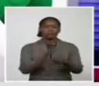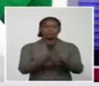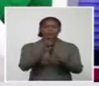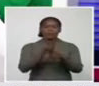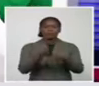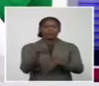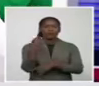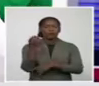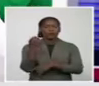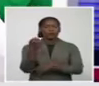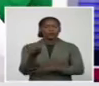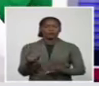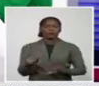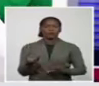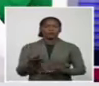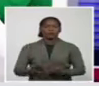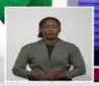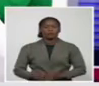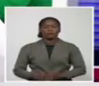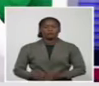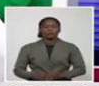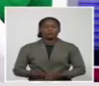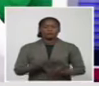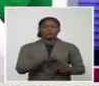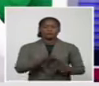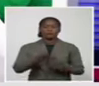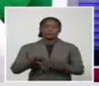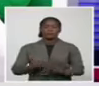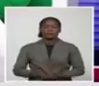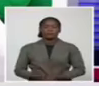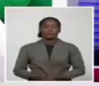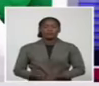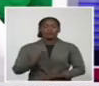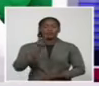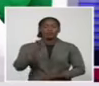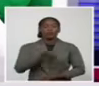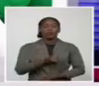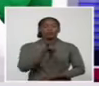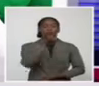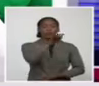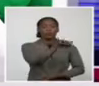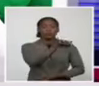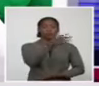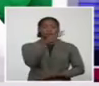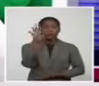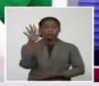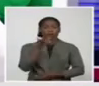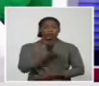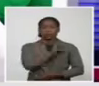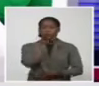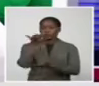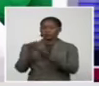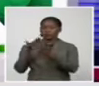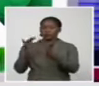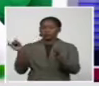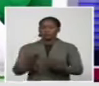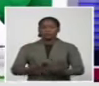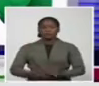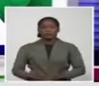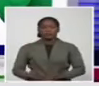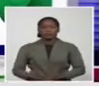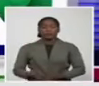sus países después de diagnosticados, y nuevamente una cifra elevada de pacientes en terapia intensiva,